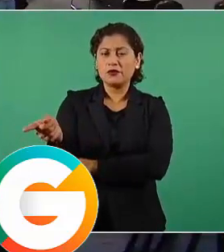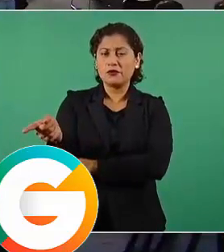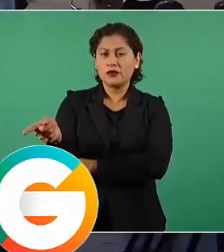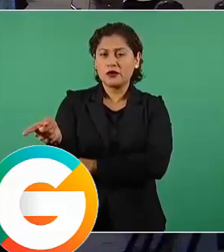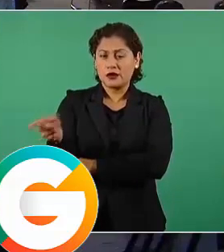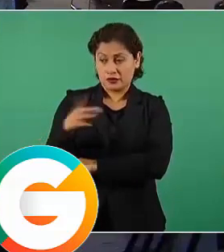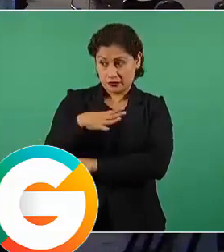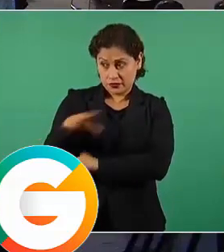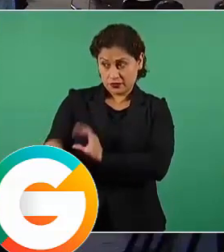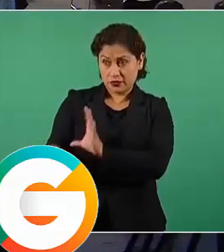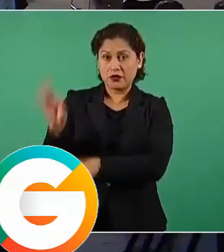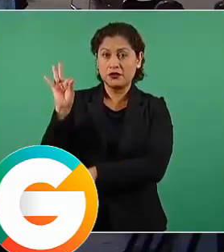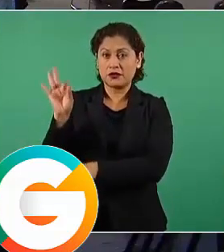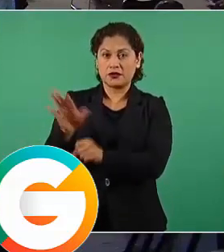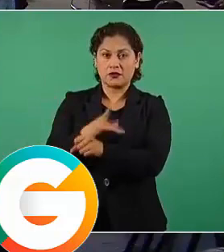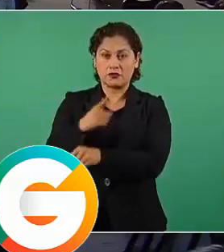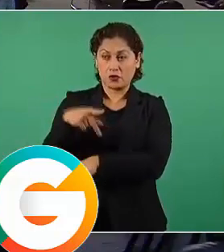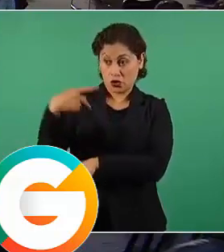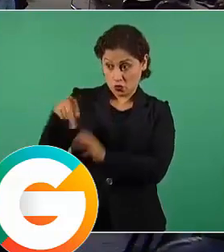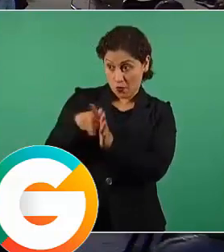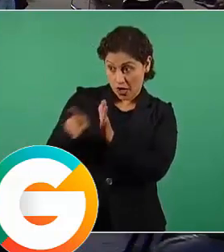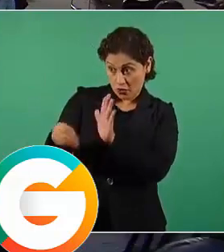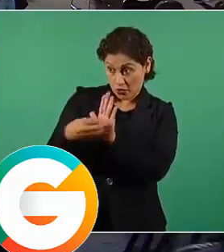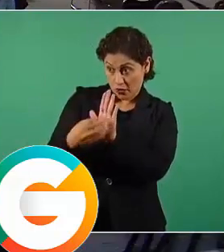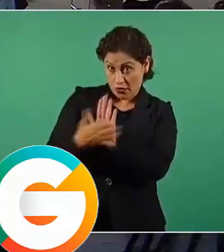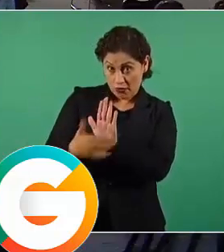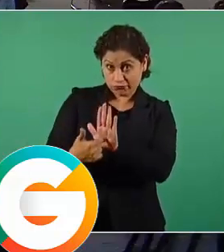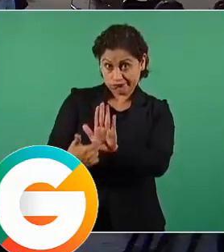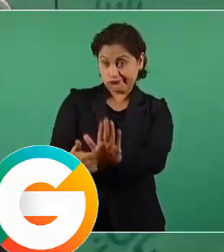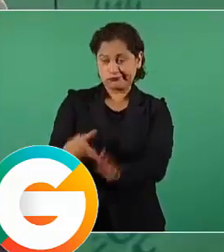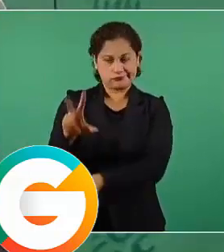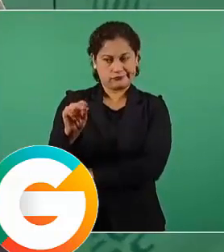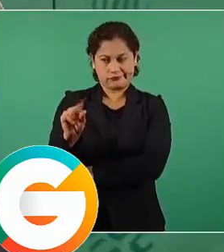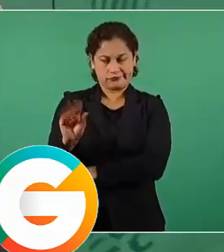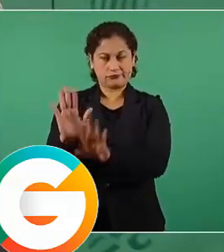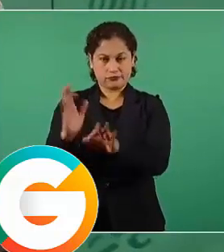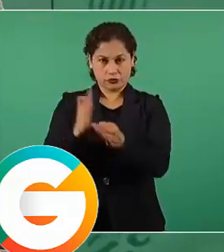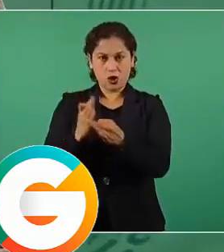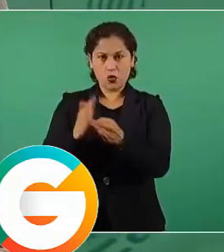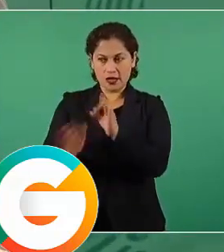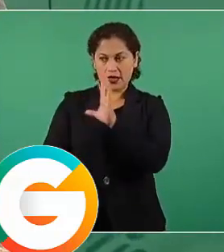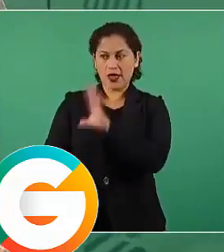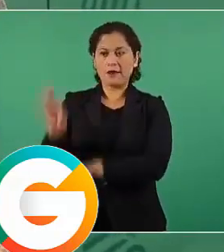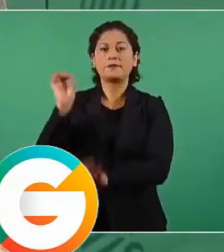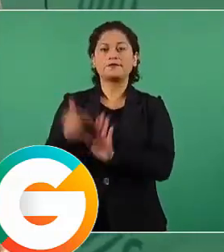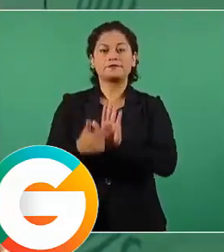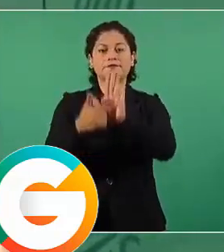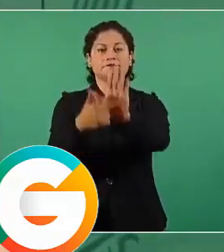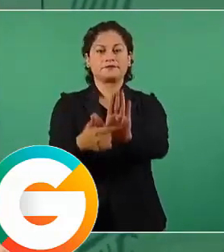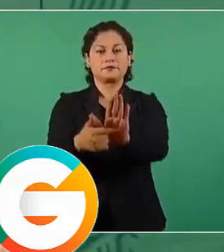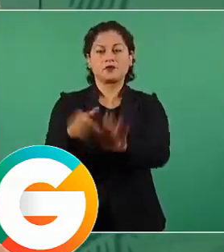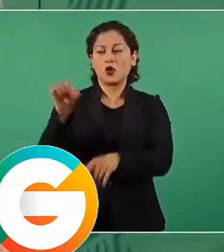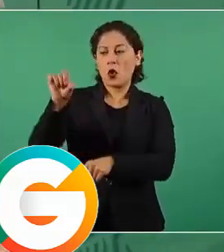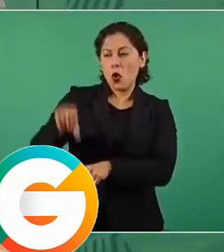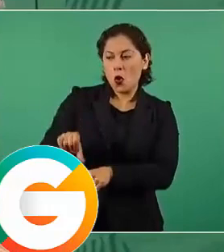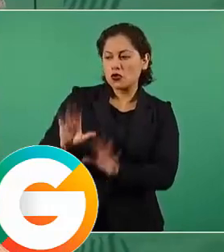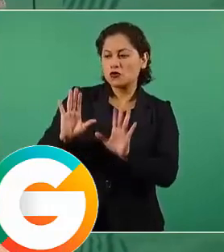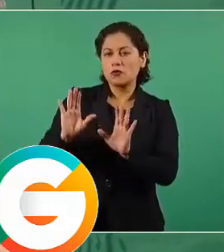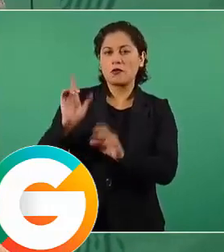porque esto no apareció en proceso, ¿eh? Esto que les voy a mostrar, a lo mejor mañana sí.